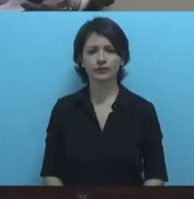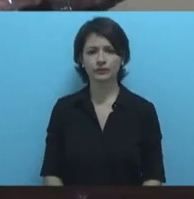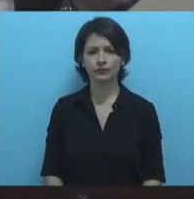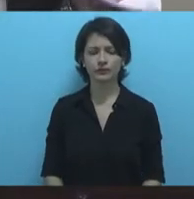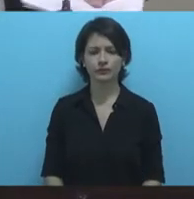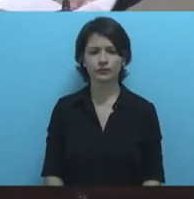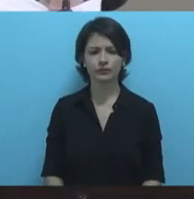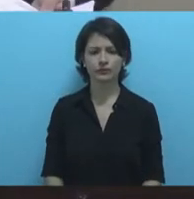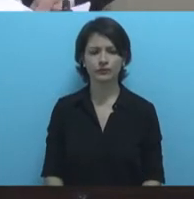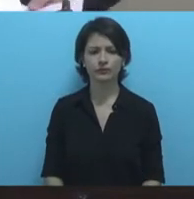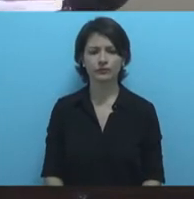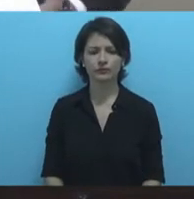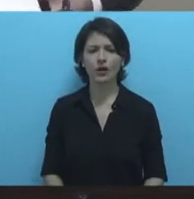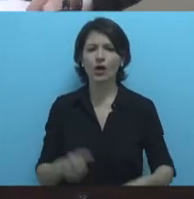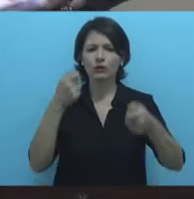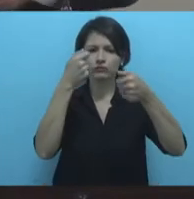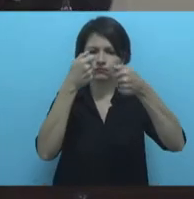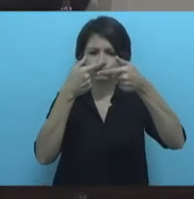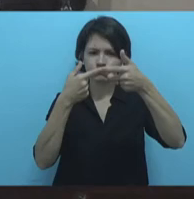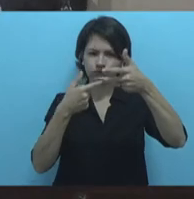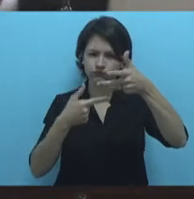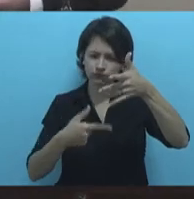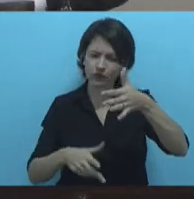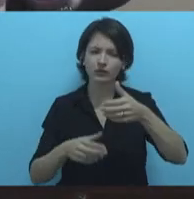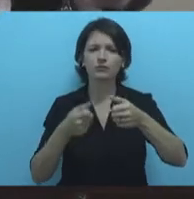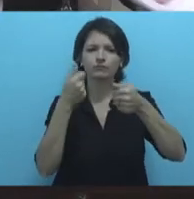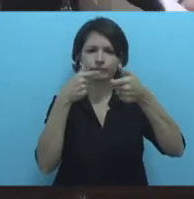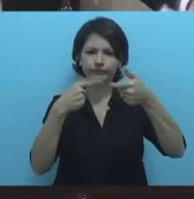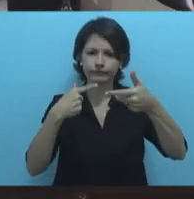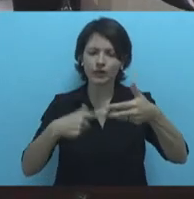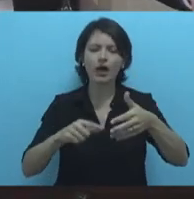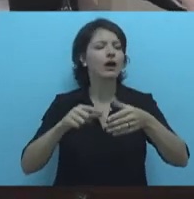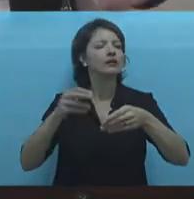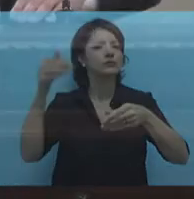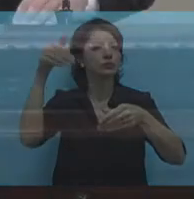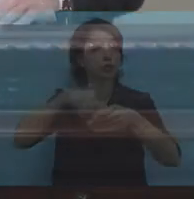ponemos a consideración las preferencias solicitadas